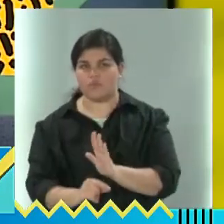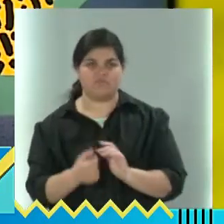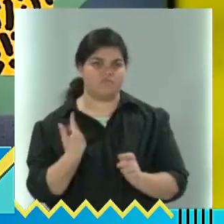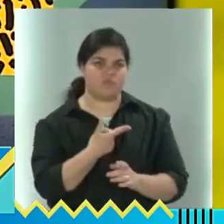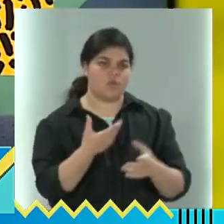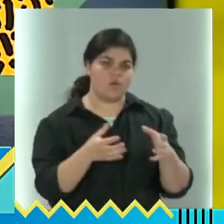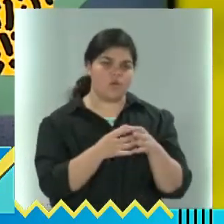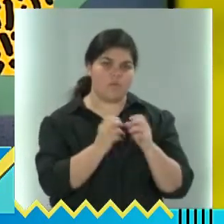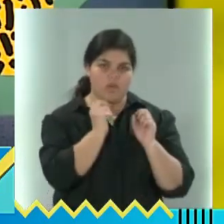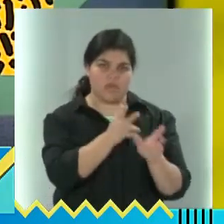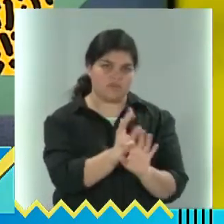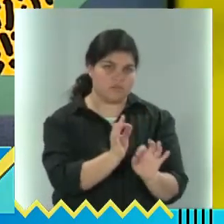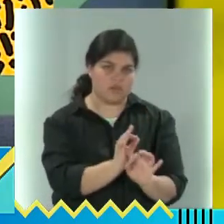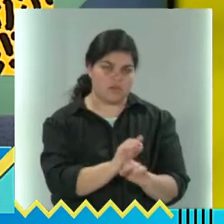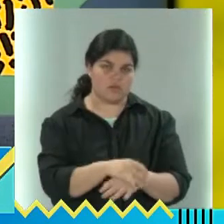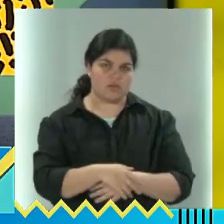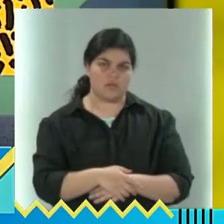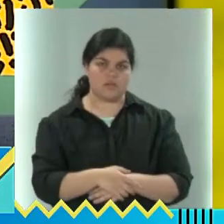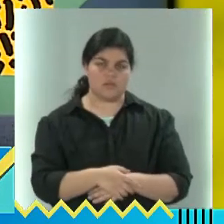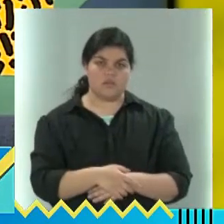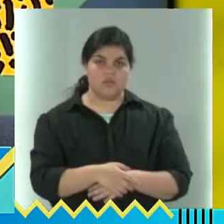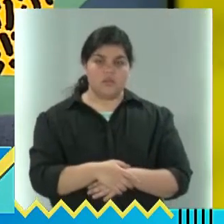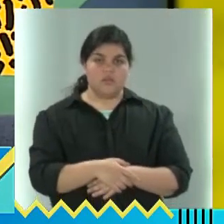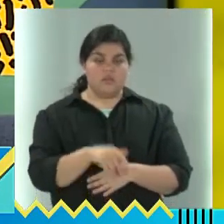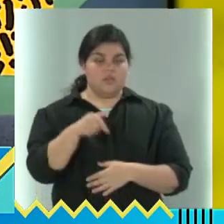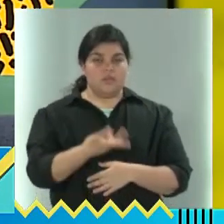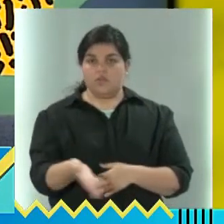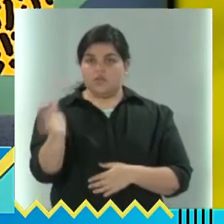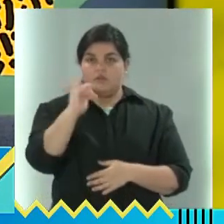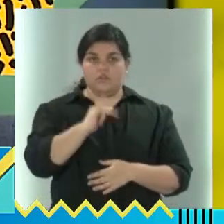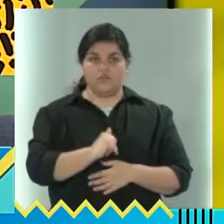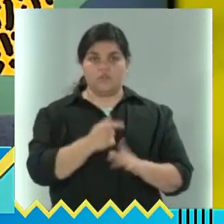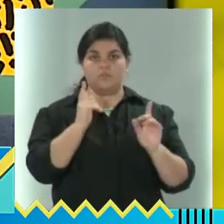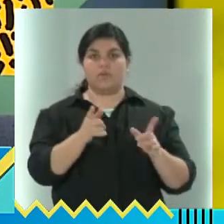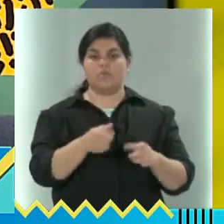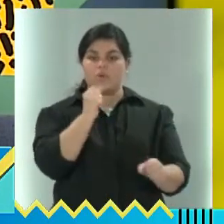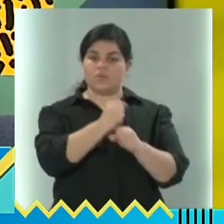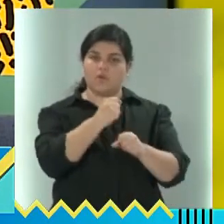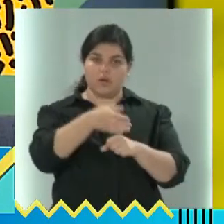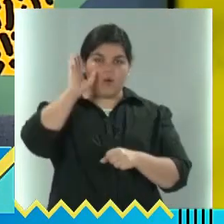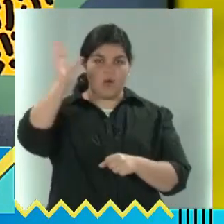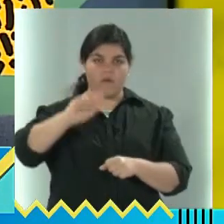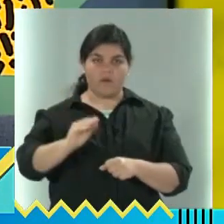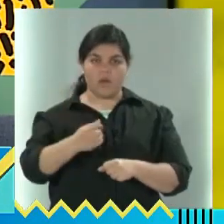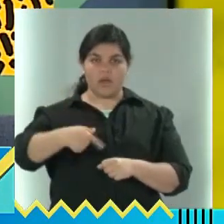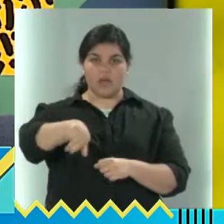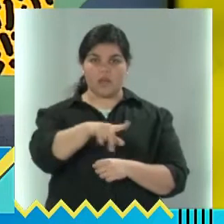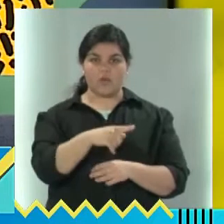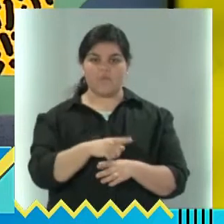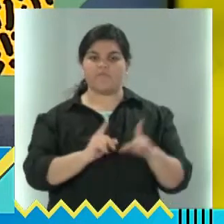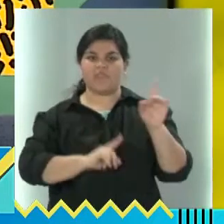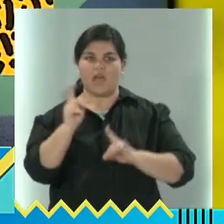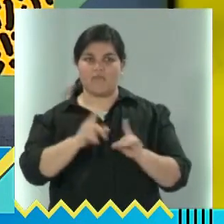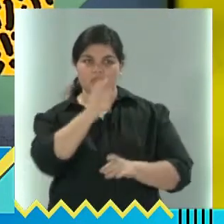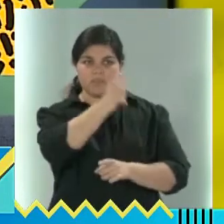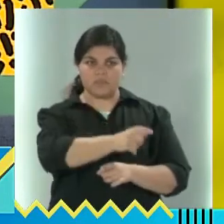planteado, pero lo pensamos desde la actividad de área que van a tener los mismos abogados a la hora de encontrarse con clientes que se encuentren